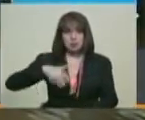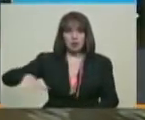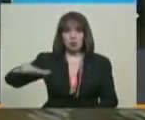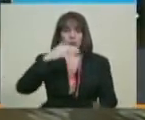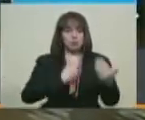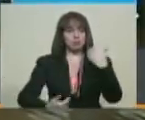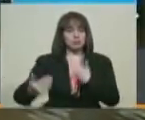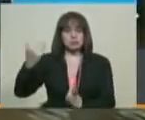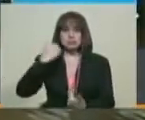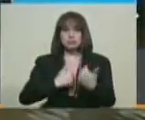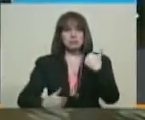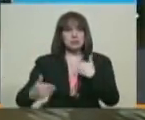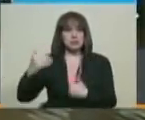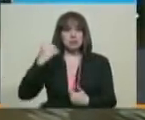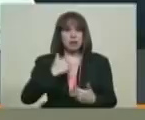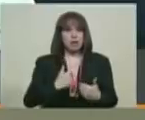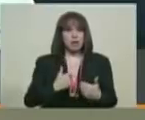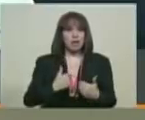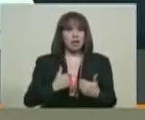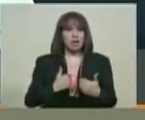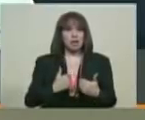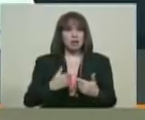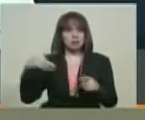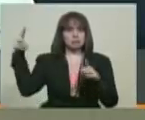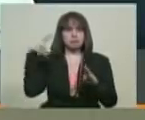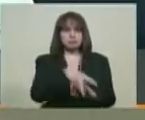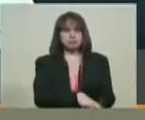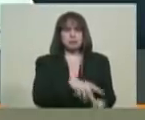víctimas del colonialismo y de la esclavitud.